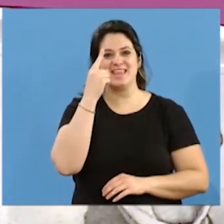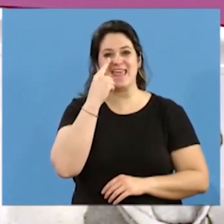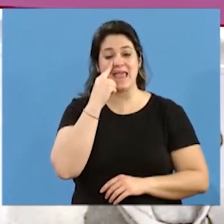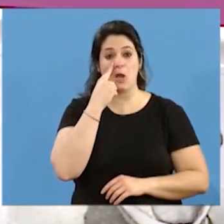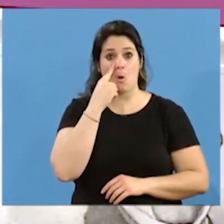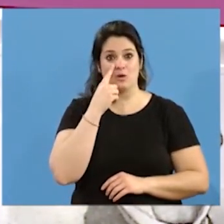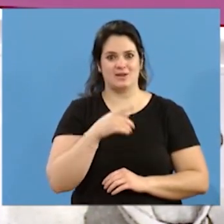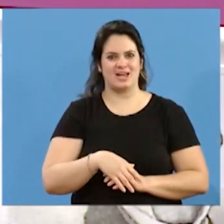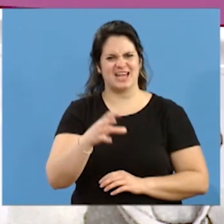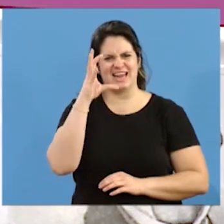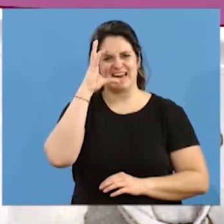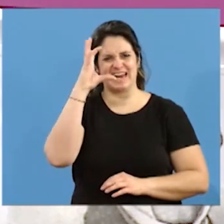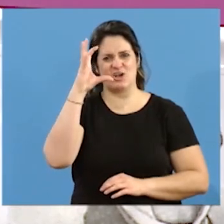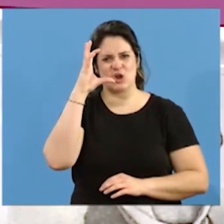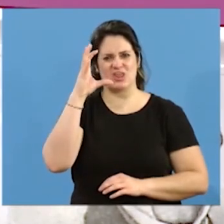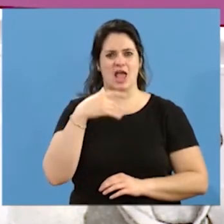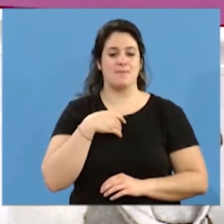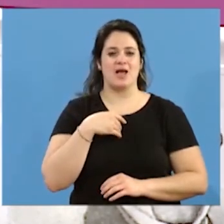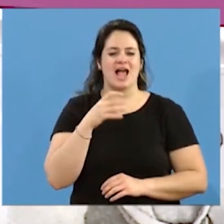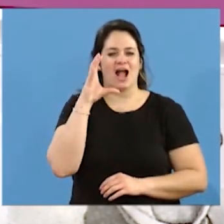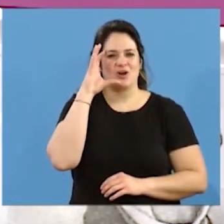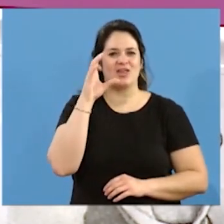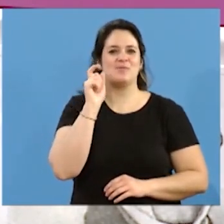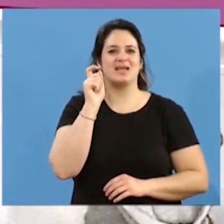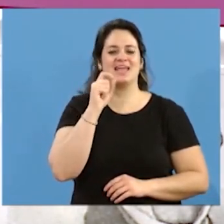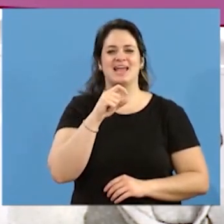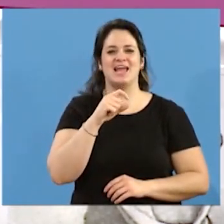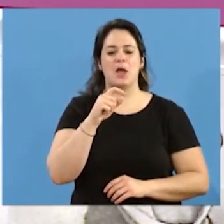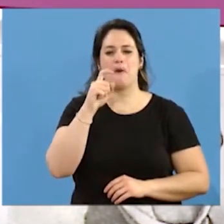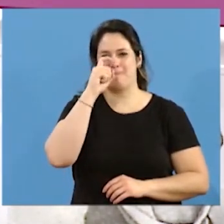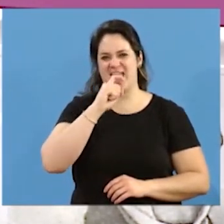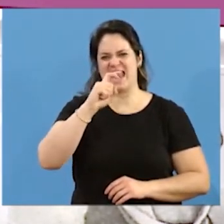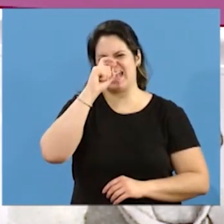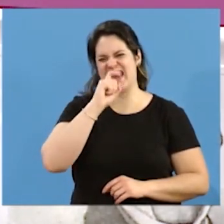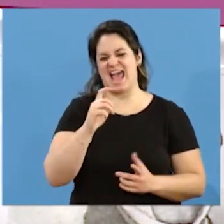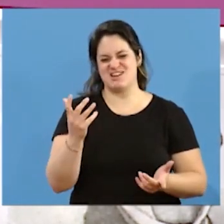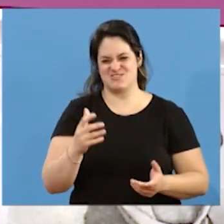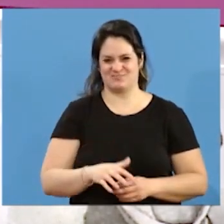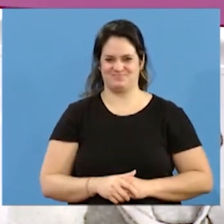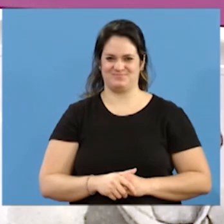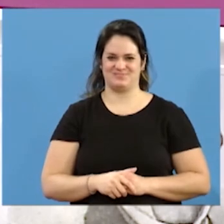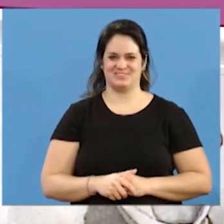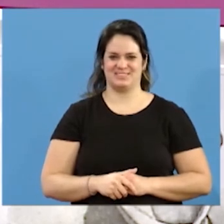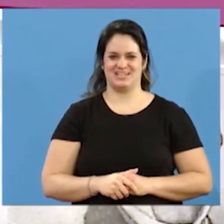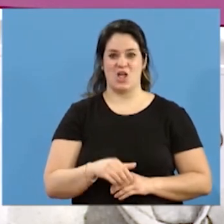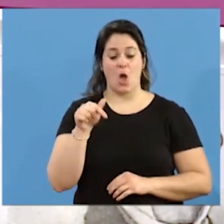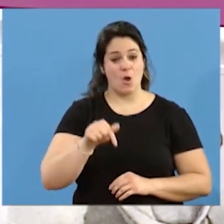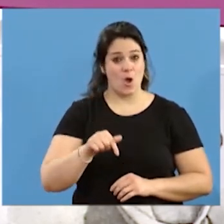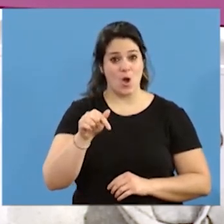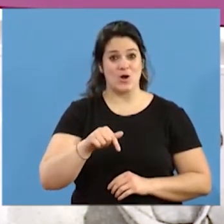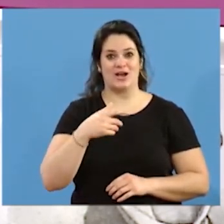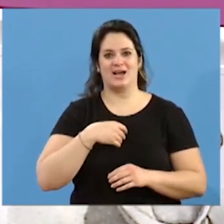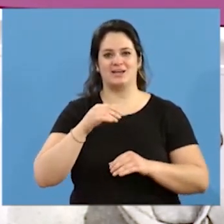junio. Recordamos a nuestro querido Manuel Belgrano. Hoy